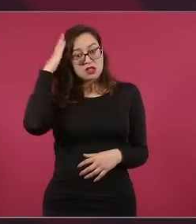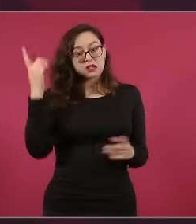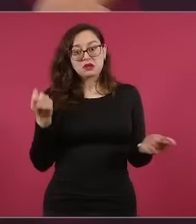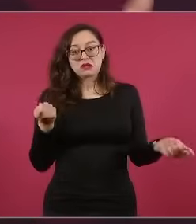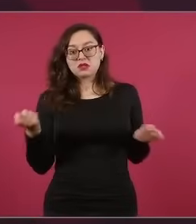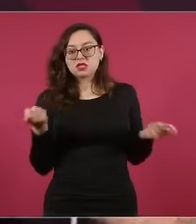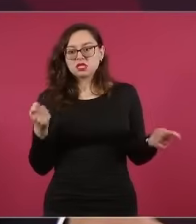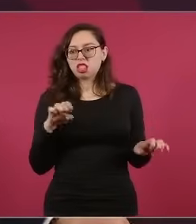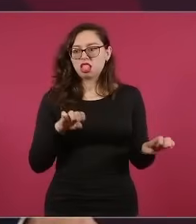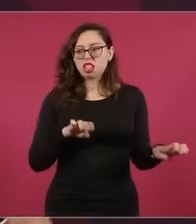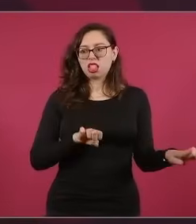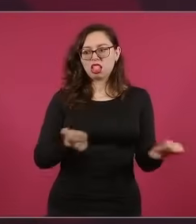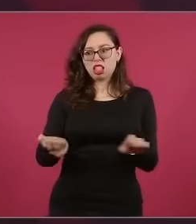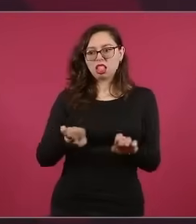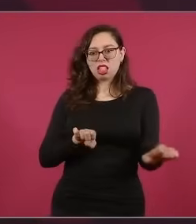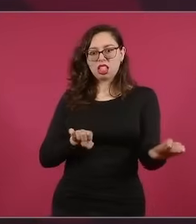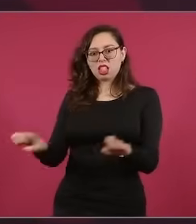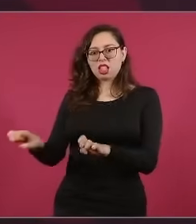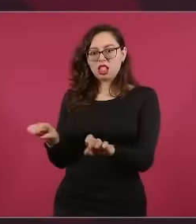engañan